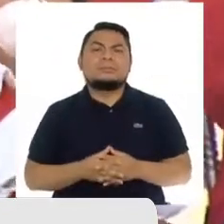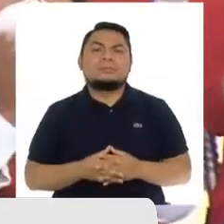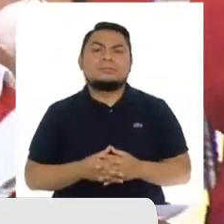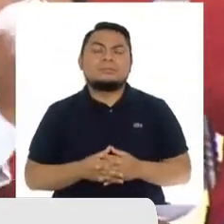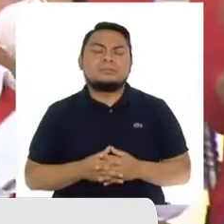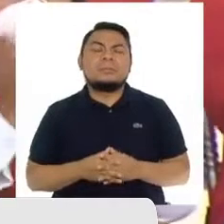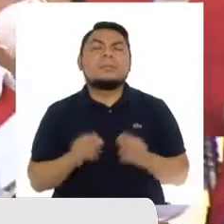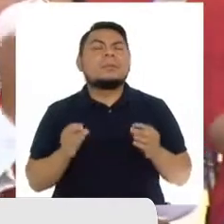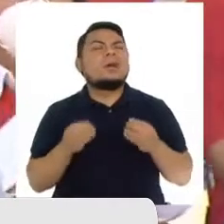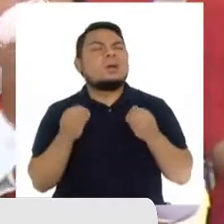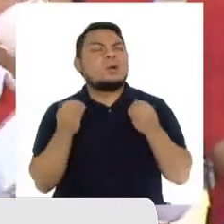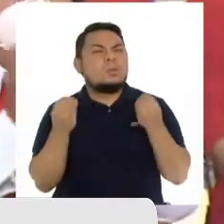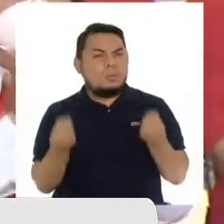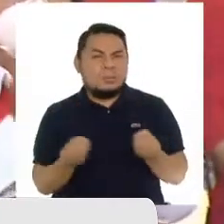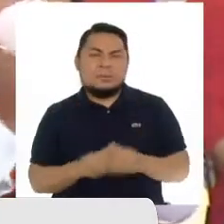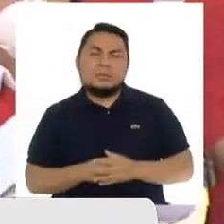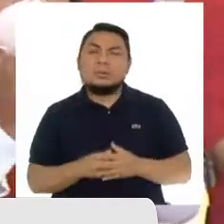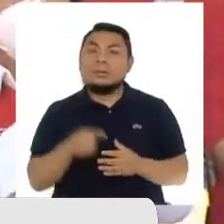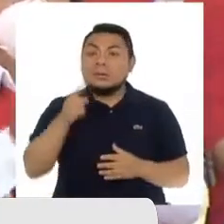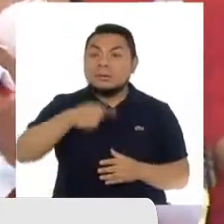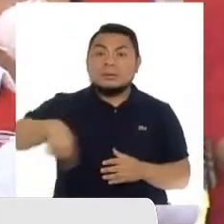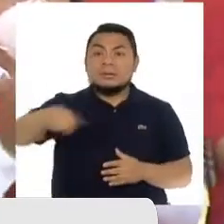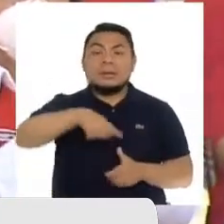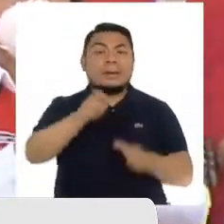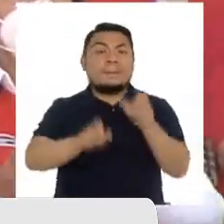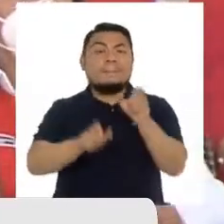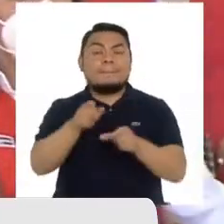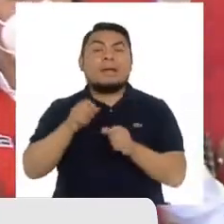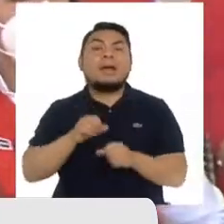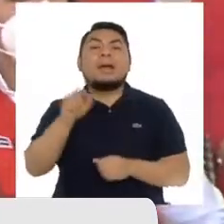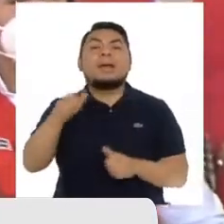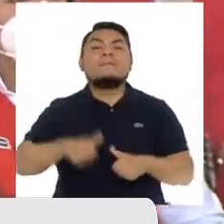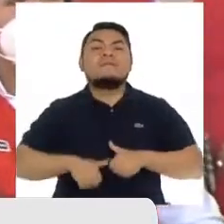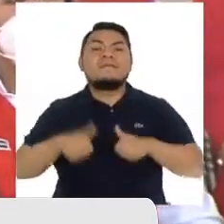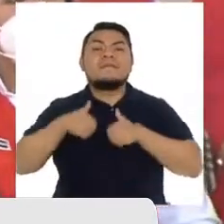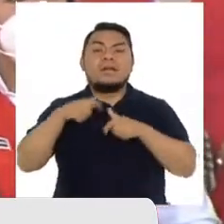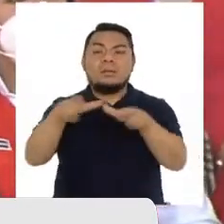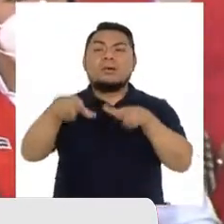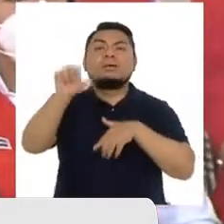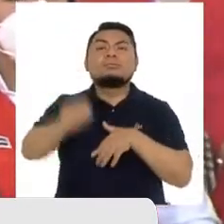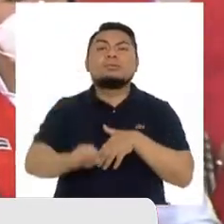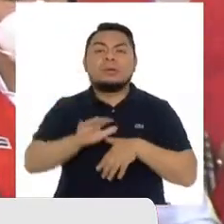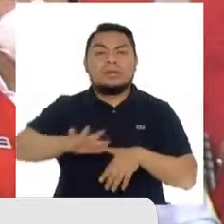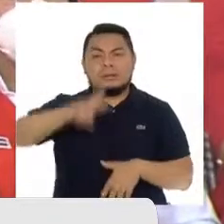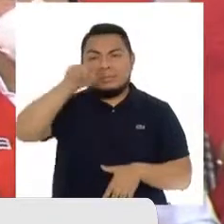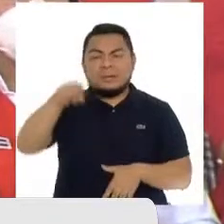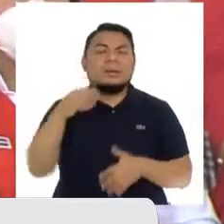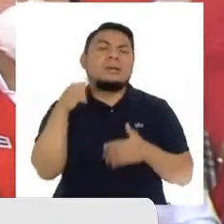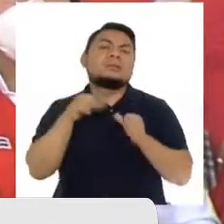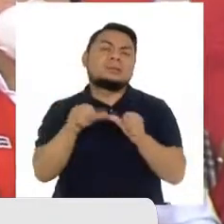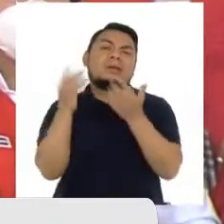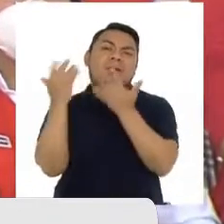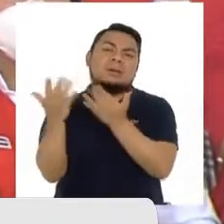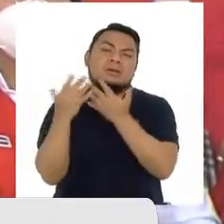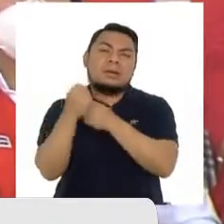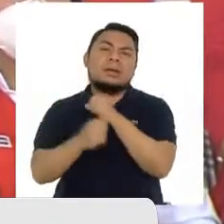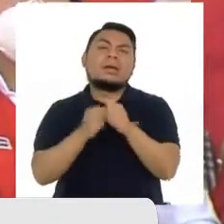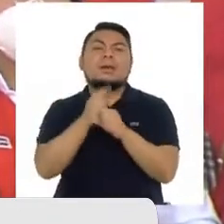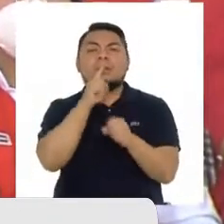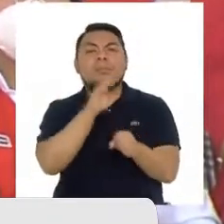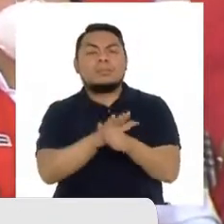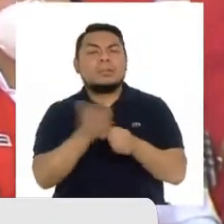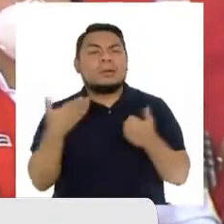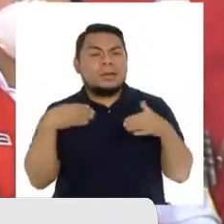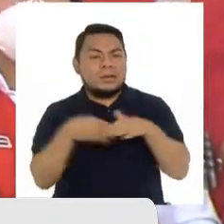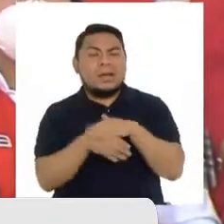como es posible que nuestros habitantes del sur del país sigan esperando por años la promesa de